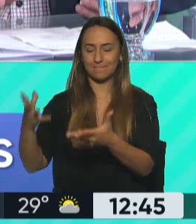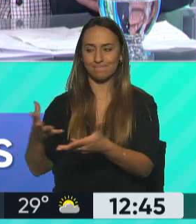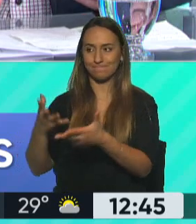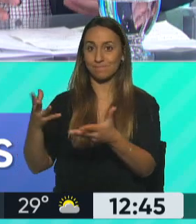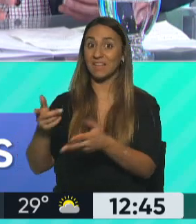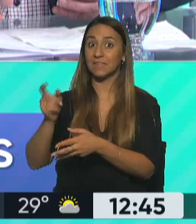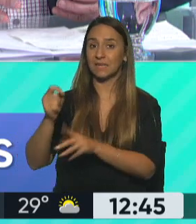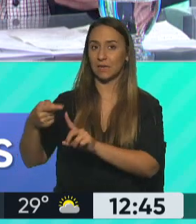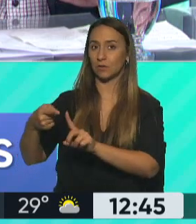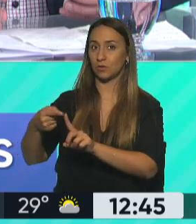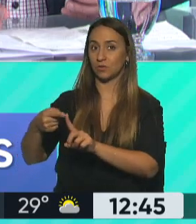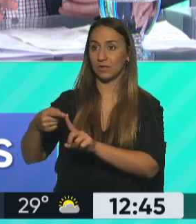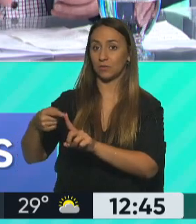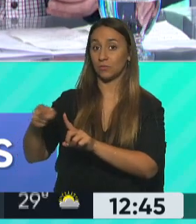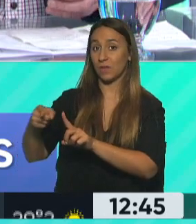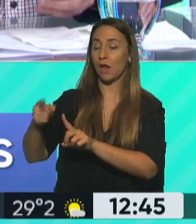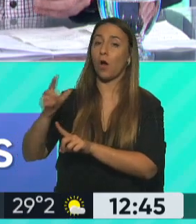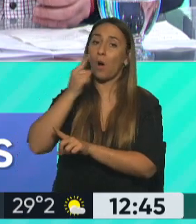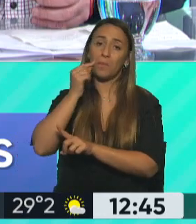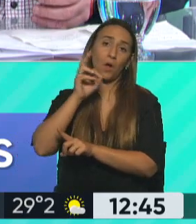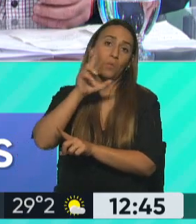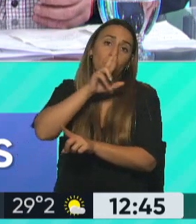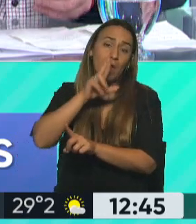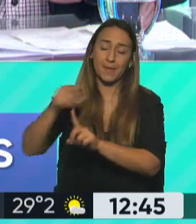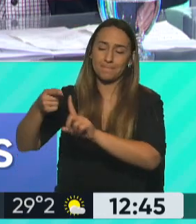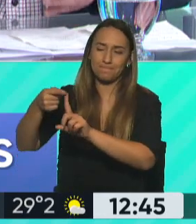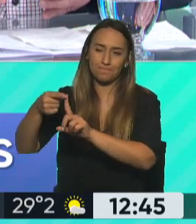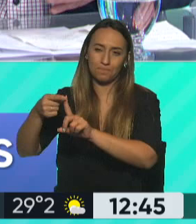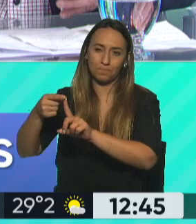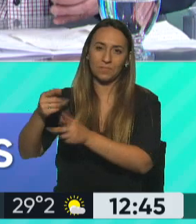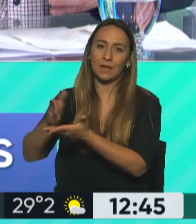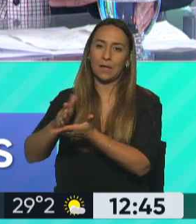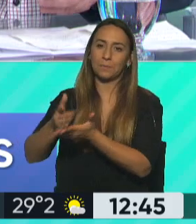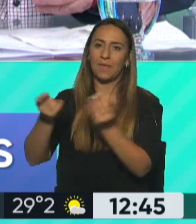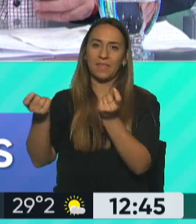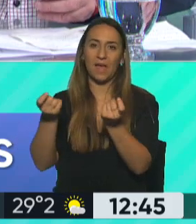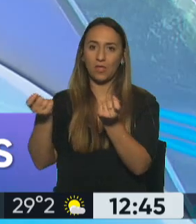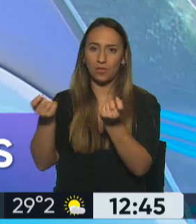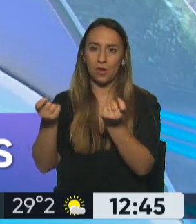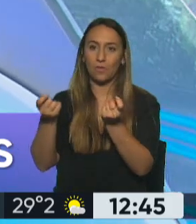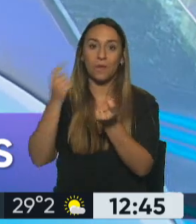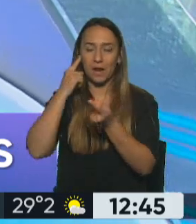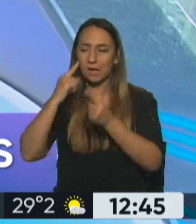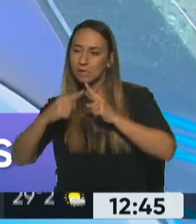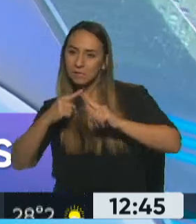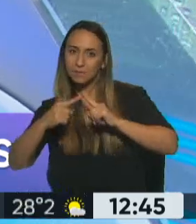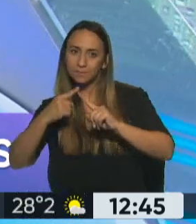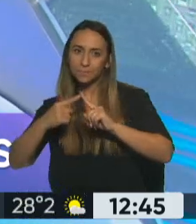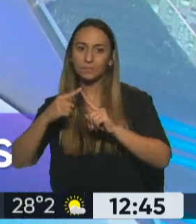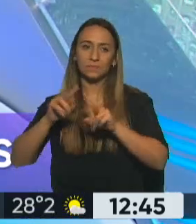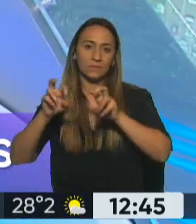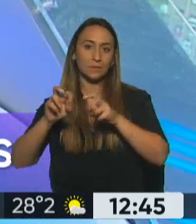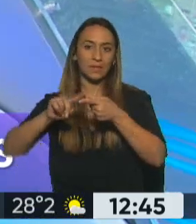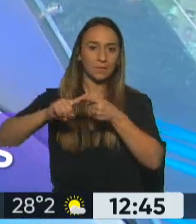ser el hombre que pueda, o la mujer que pueda llegar a articular políticas de acuerdos y entendimientos en el Senado Nacional. ¿Por qué? Porque